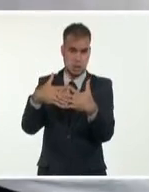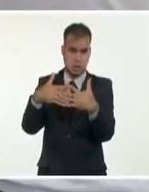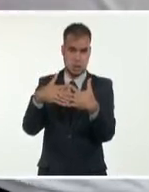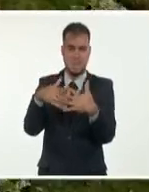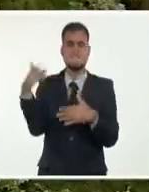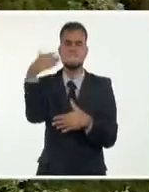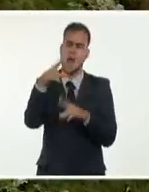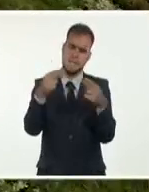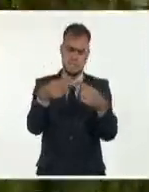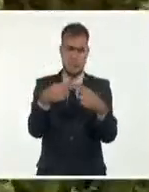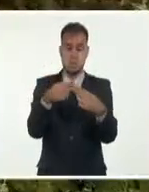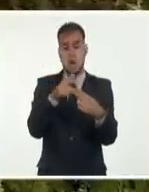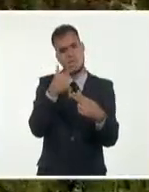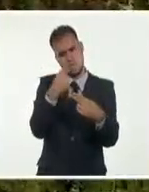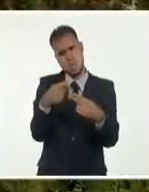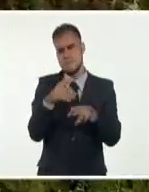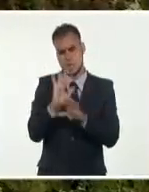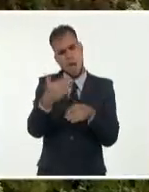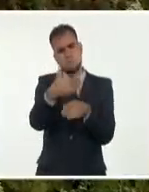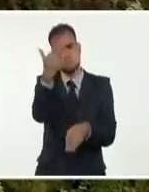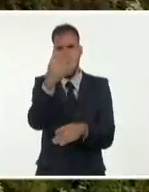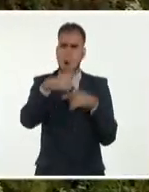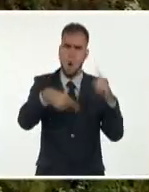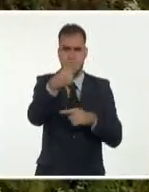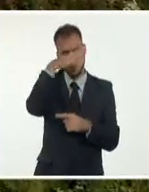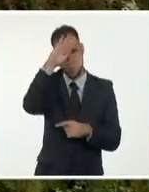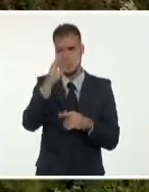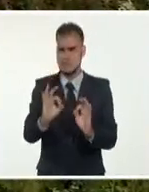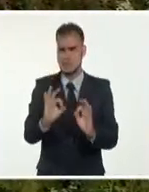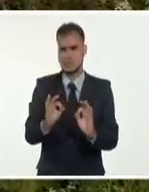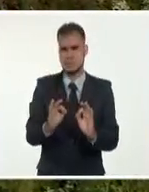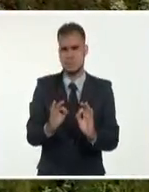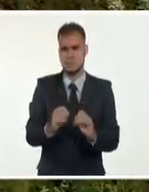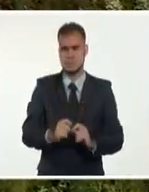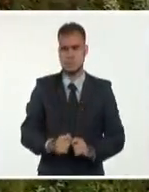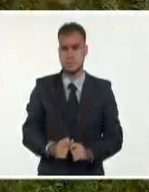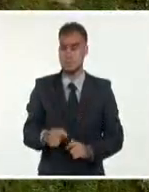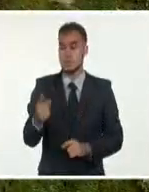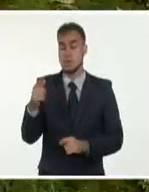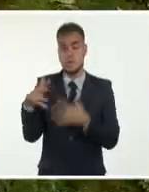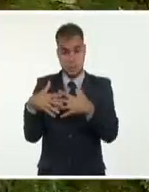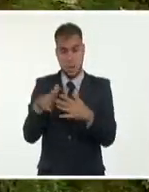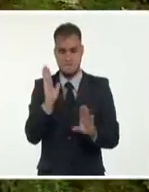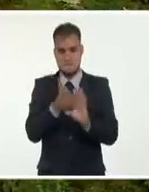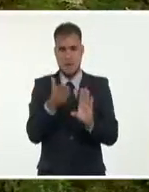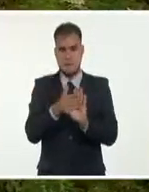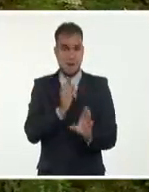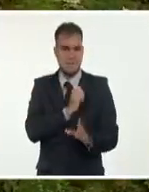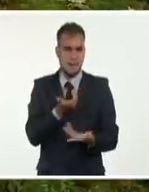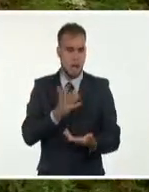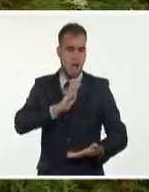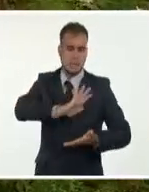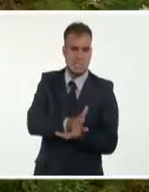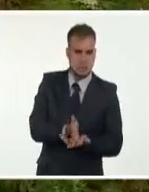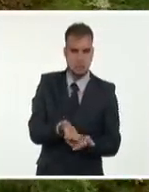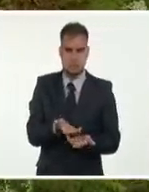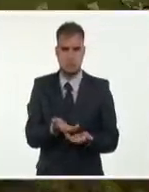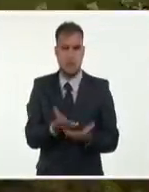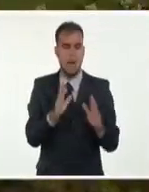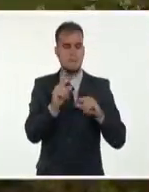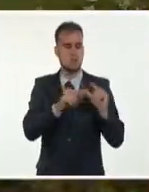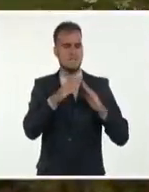electorales y el fin de la hostilidad política y la persecución de washington para asfixiar a quienes viven en el archipiélago